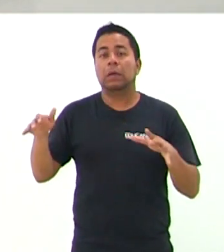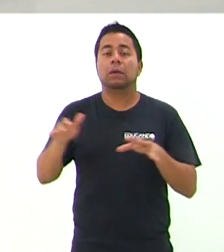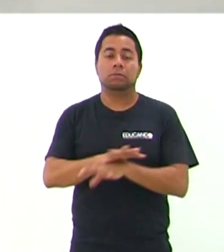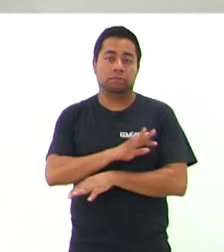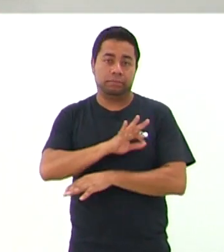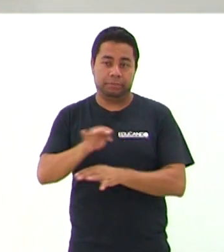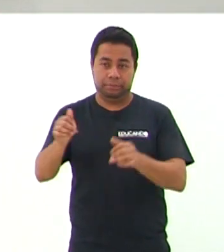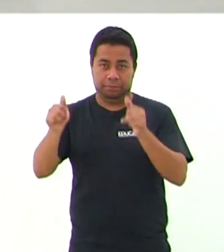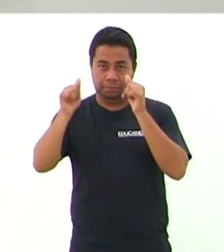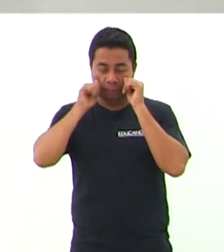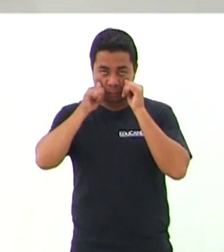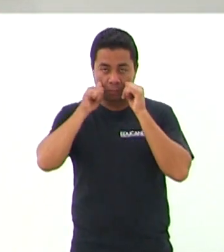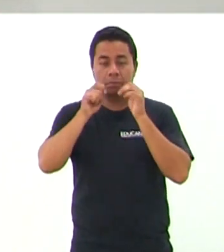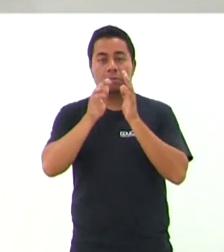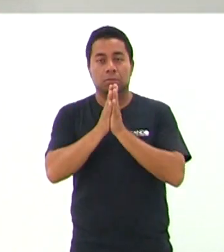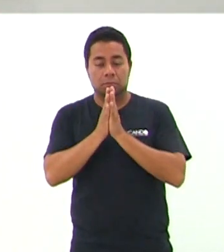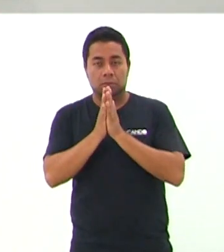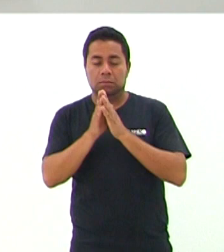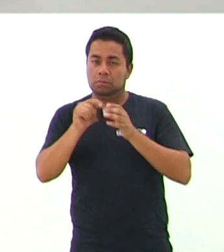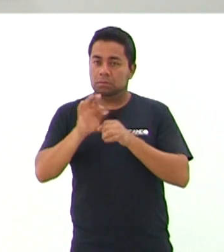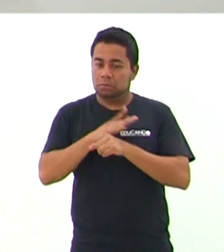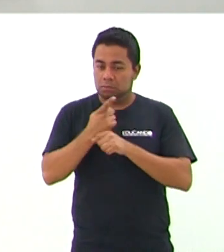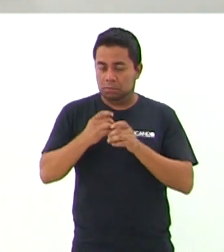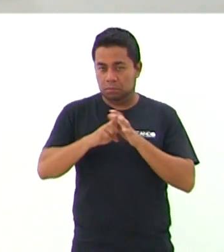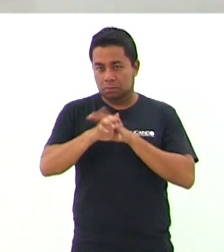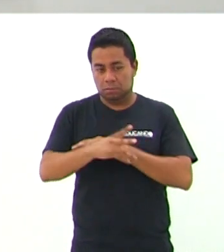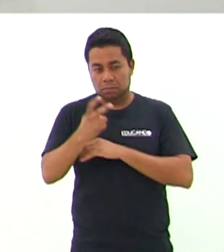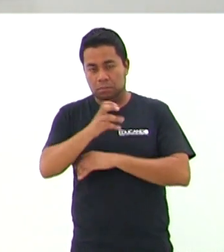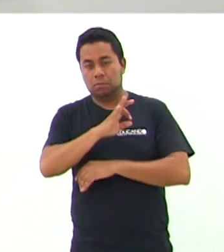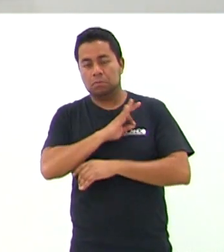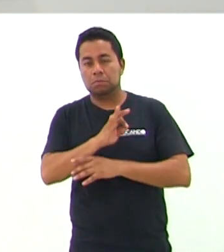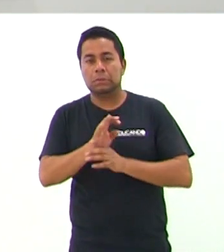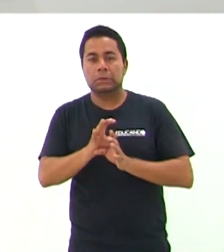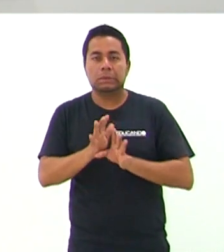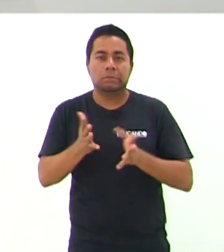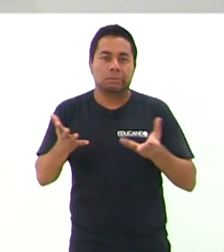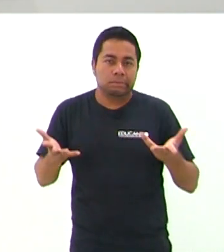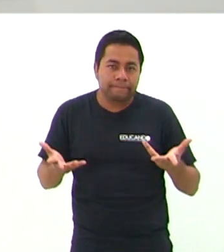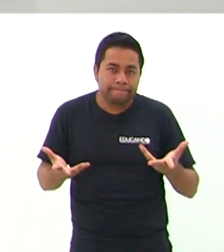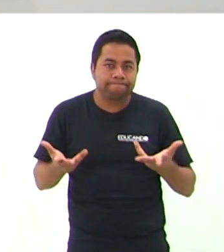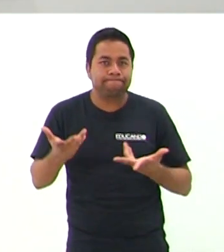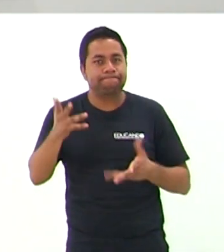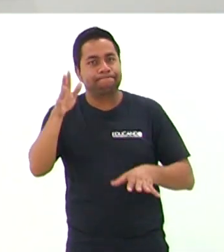atención con esto, porque también esto permite cometer algunos